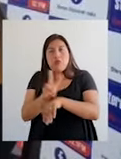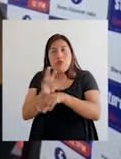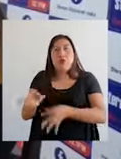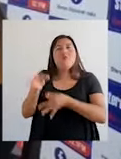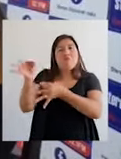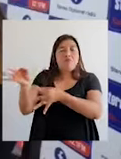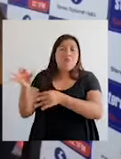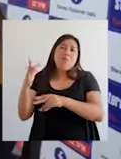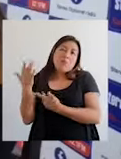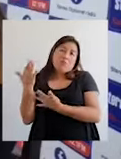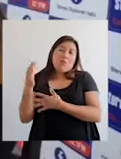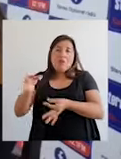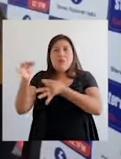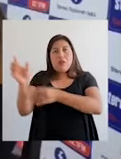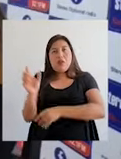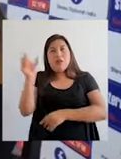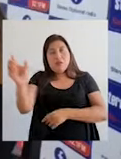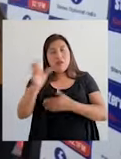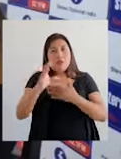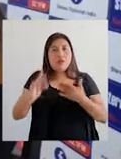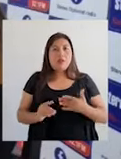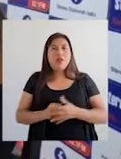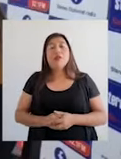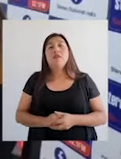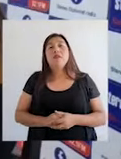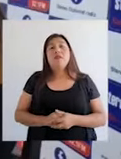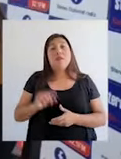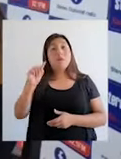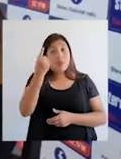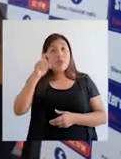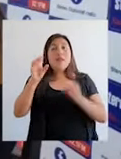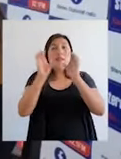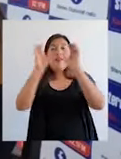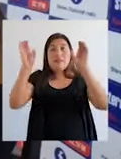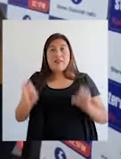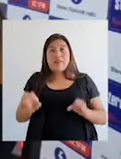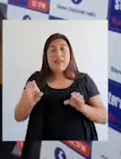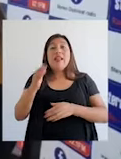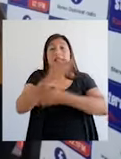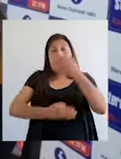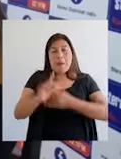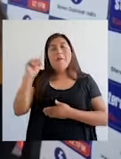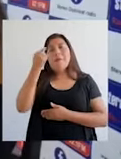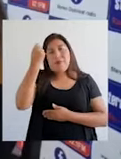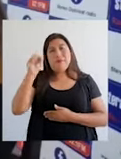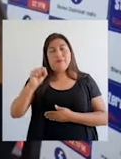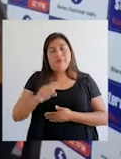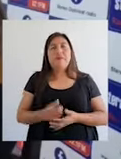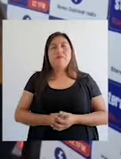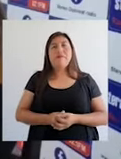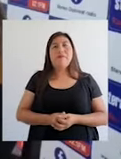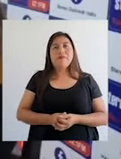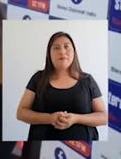y ahí mismo demorarán a lo máximo 2 horas en entregarle su carnet. Pero siempre que vaya con el certificado del médico. Claro. Esa es la condición. Así es. Y Que